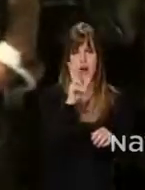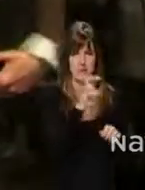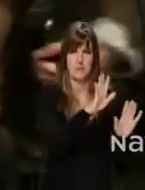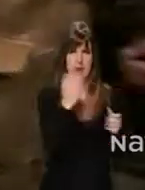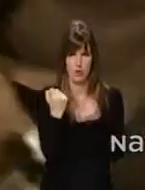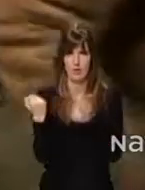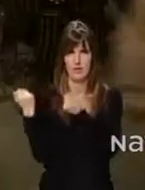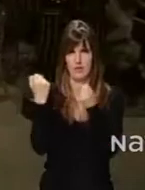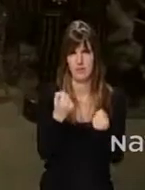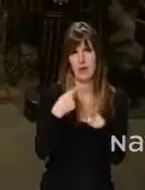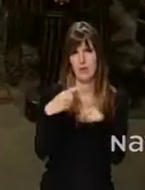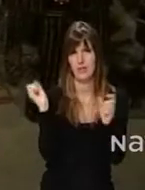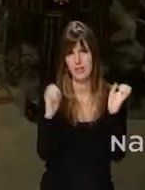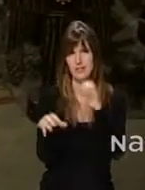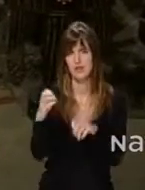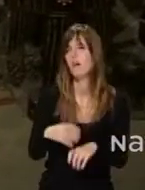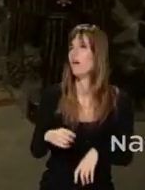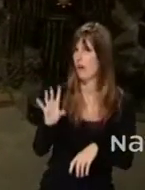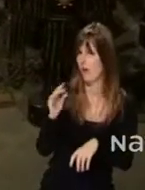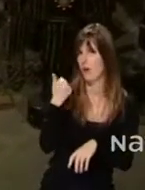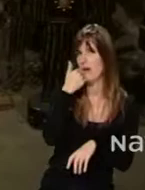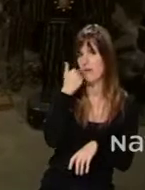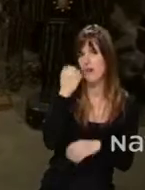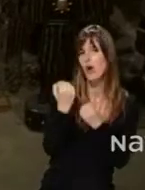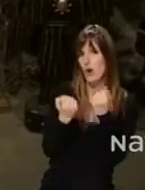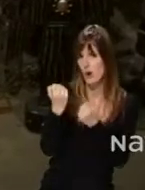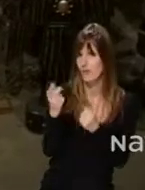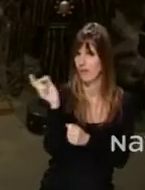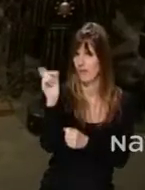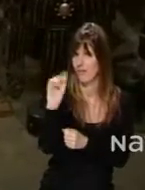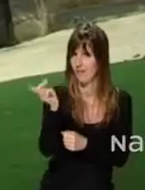Y ahora vengo, que voy al coche. Ya, sí. Sí, voy al coche y lo traigo,